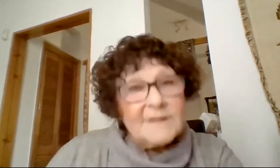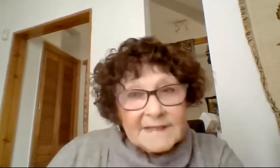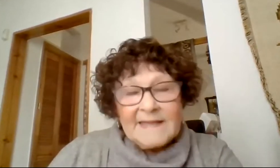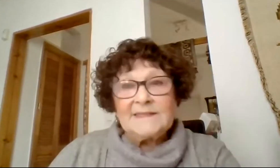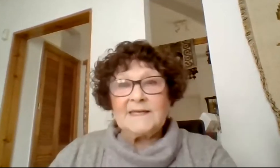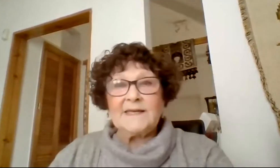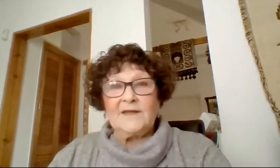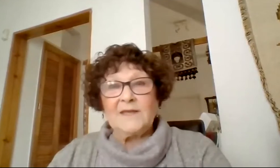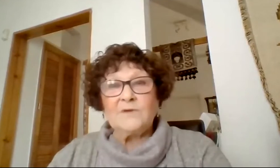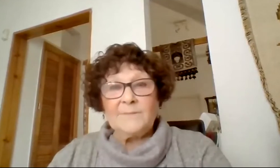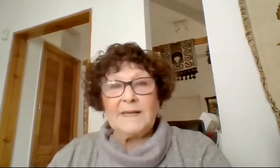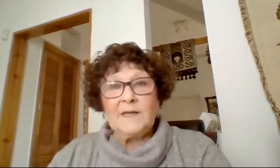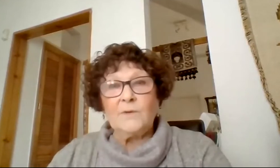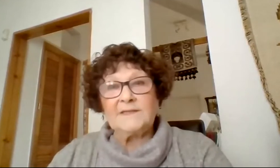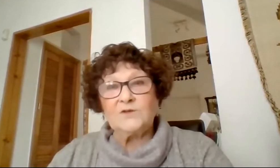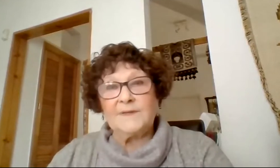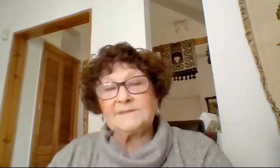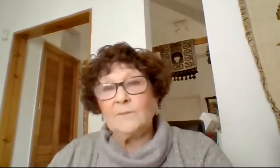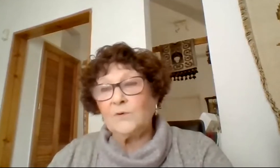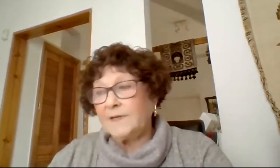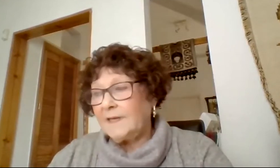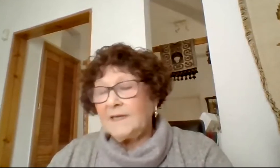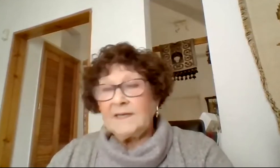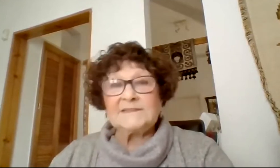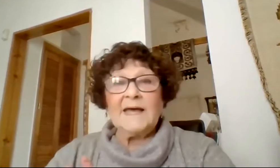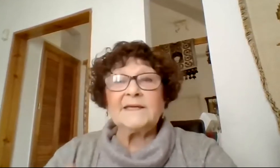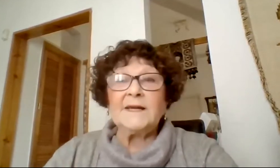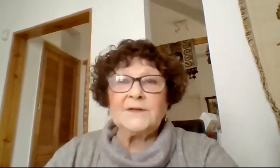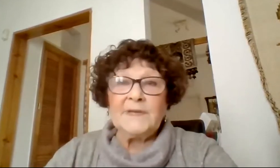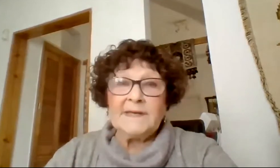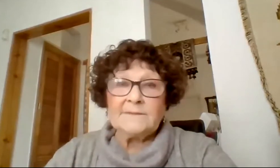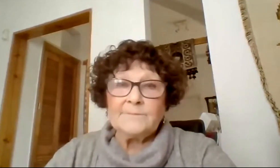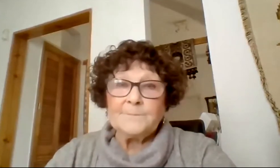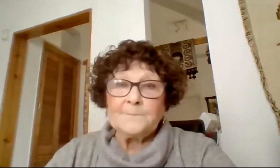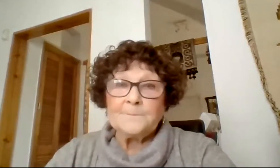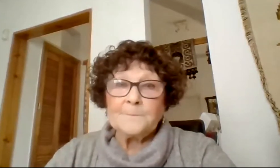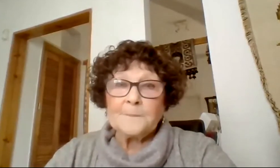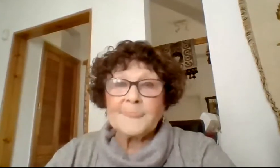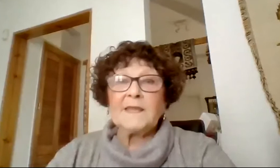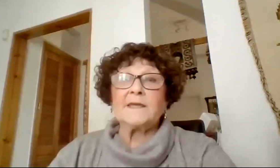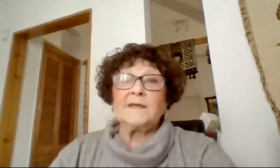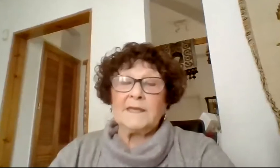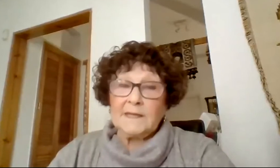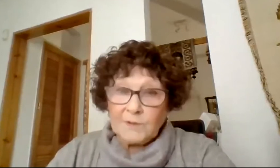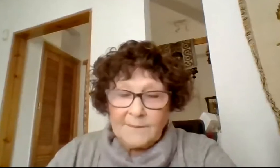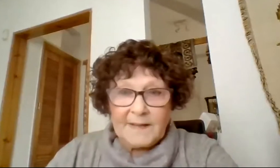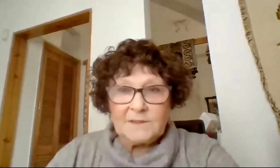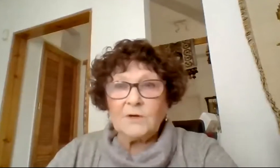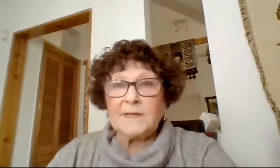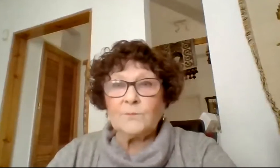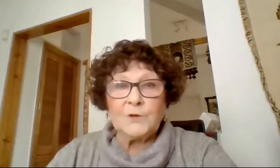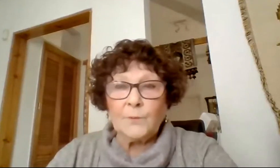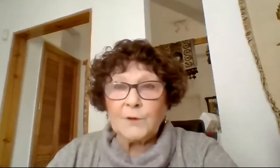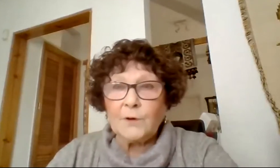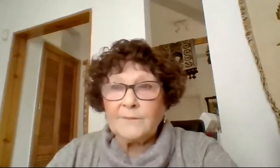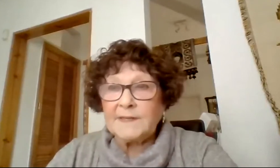Temple Grandin, que hay una película sobre esta mujer, es Ángel Rivière, que era un español